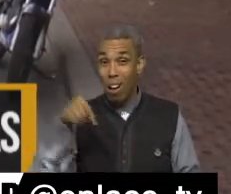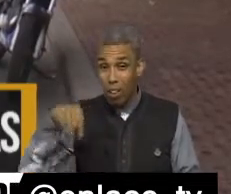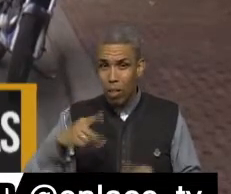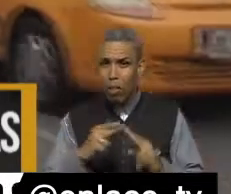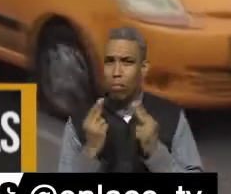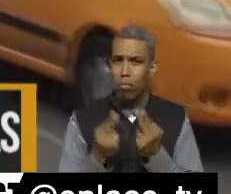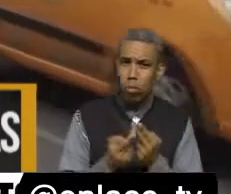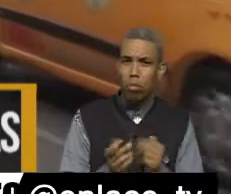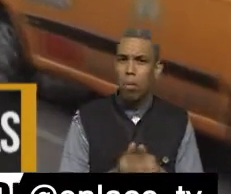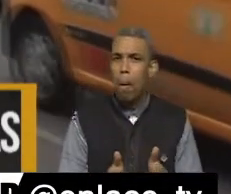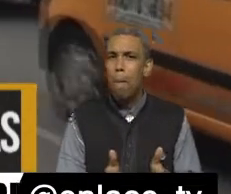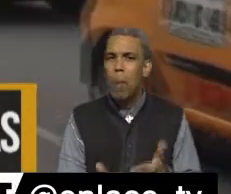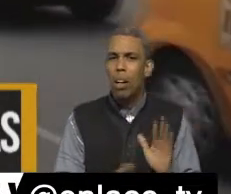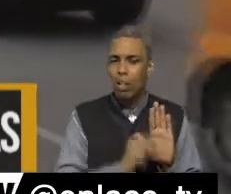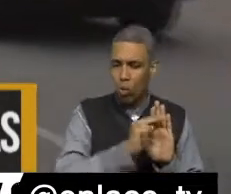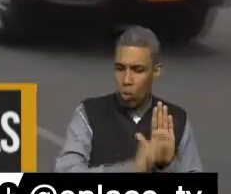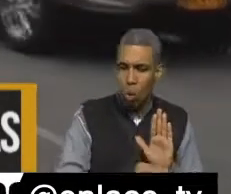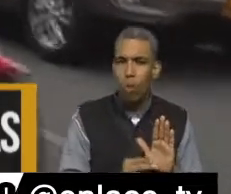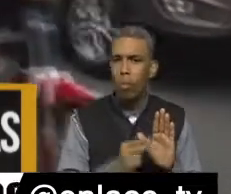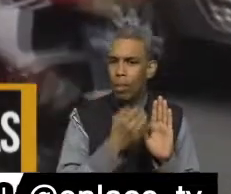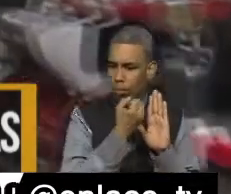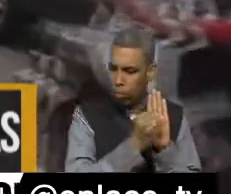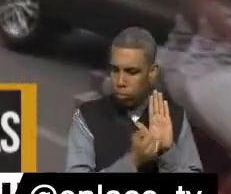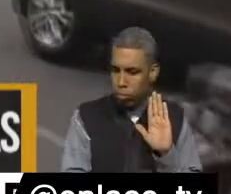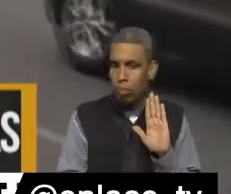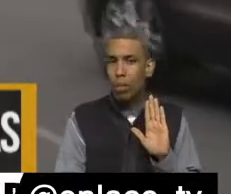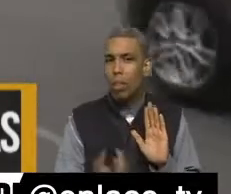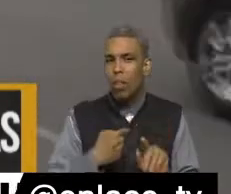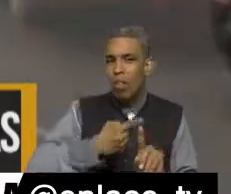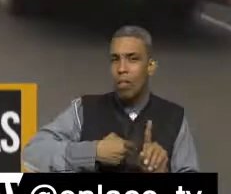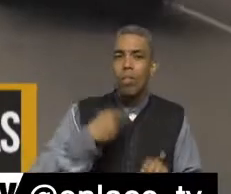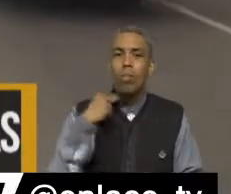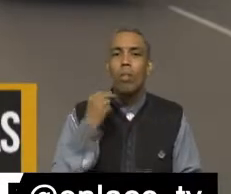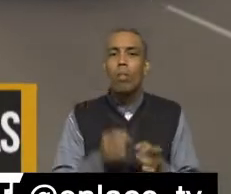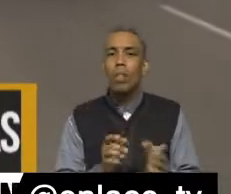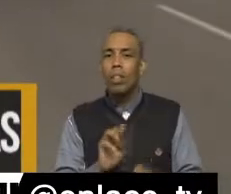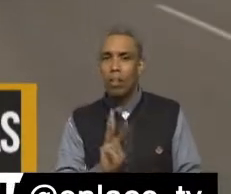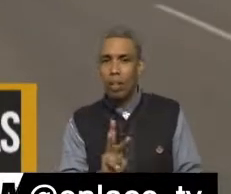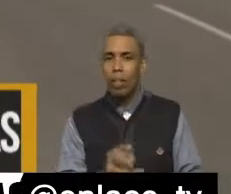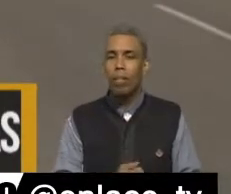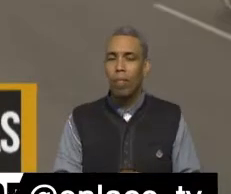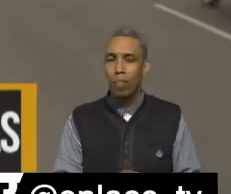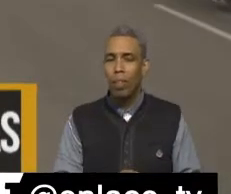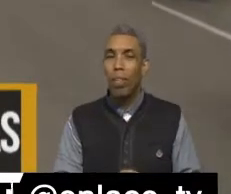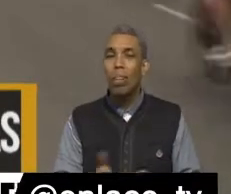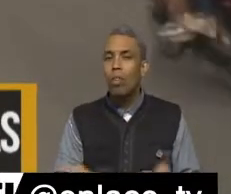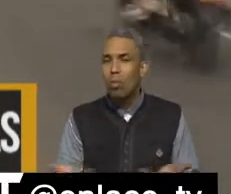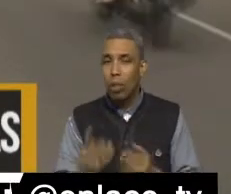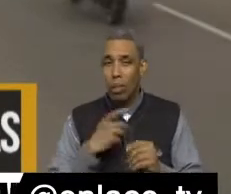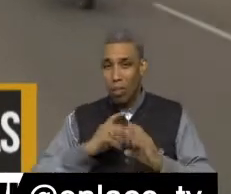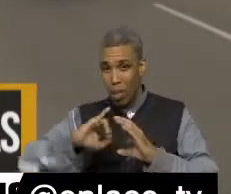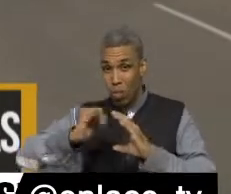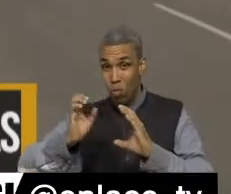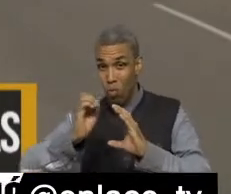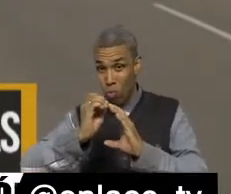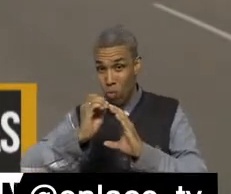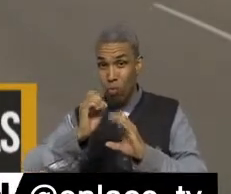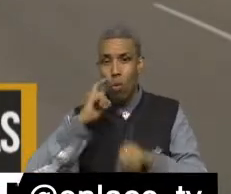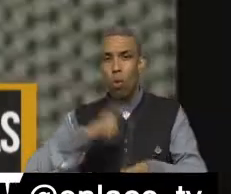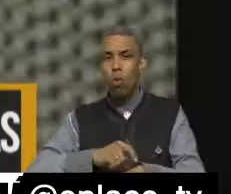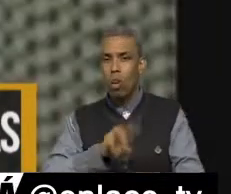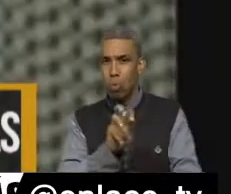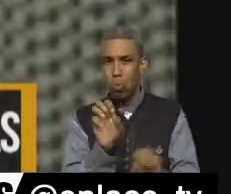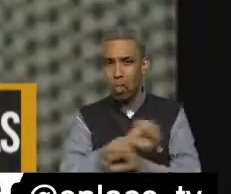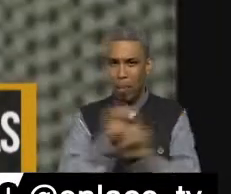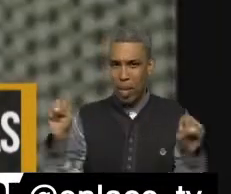Plan Nacional de Seguridad para Motociclistas el próximo 3 de noviembre en el auditorio del Centro Comercial San Silvestre a partir de las 8 de la mañana. Y